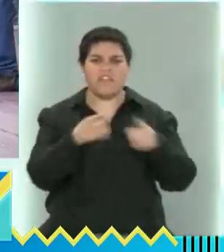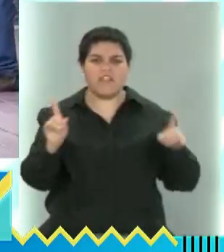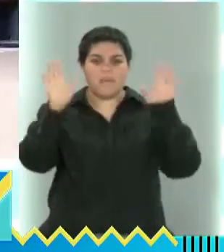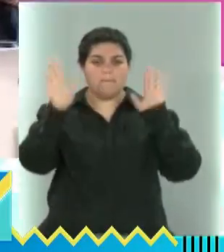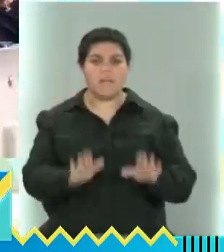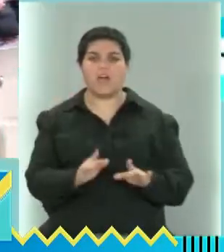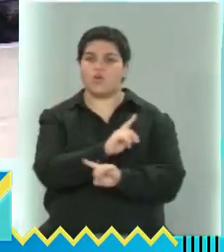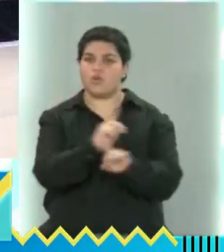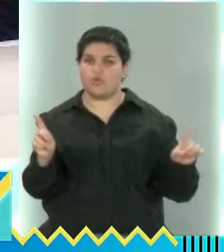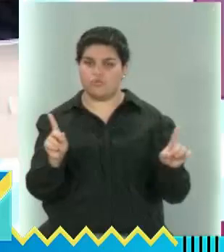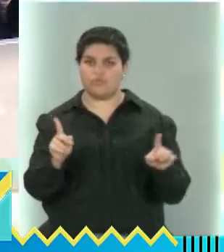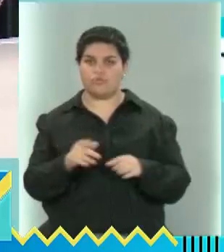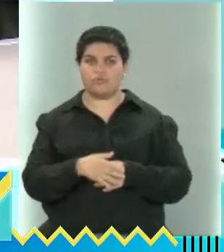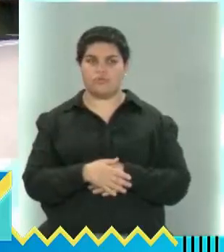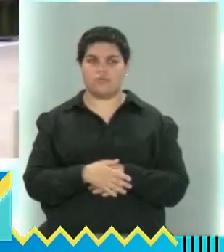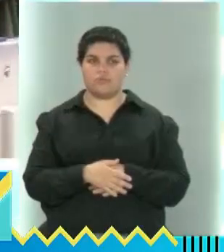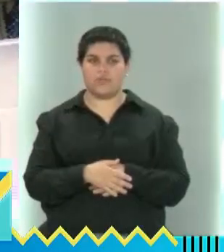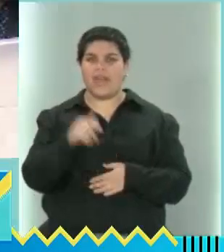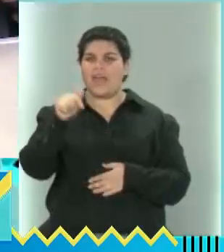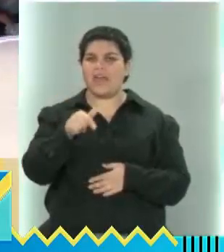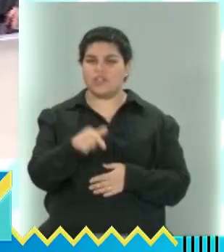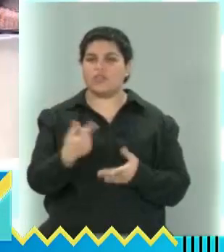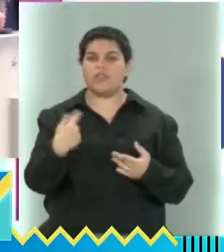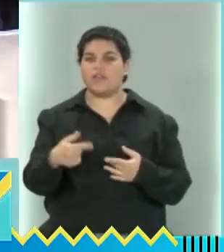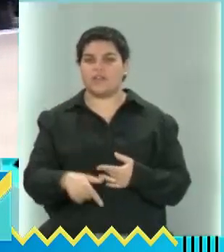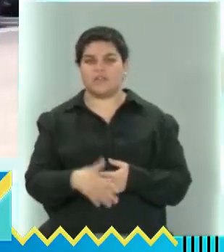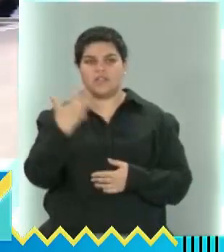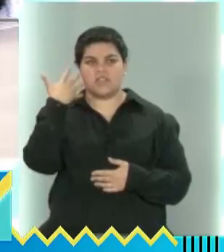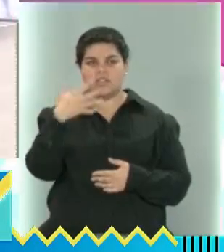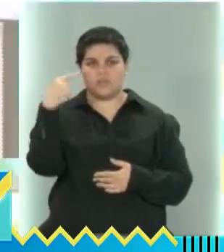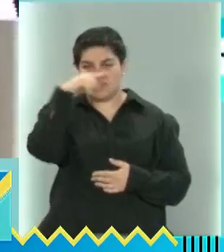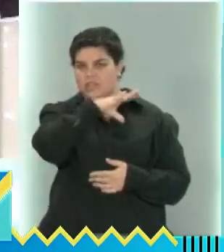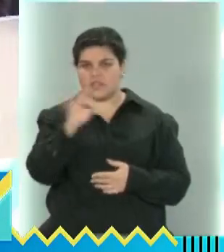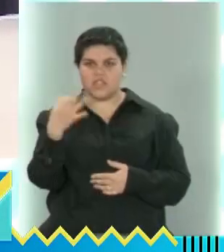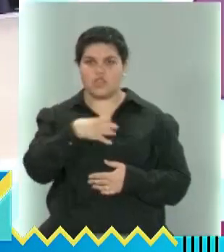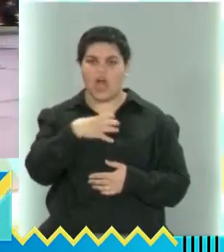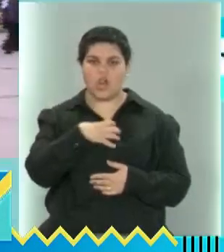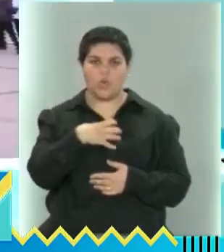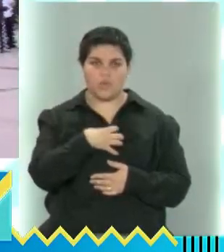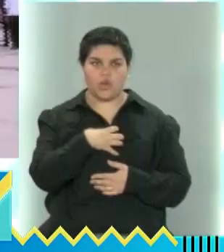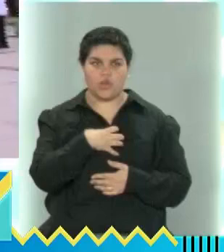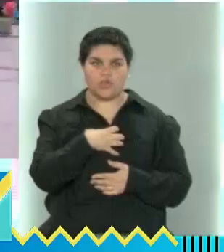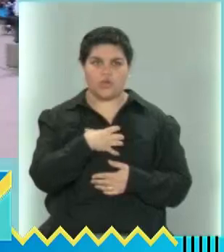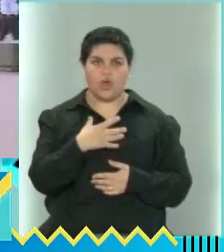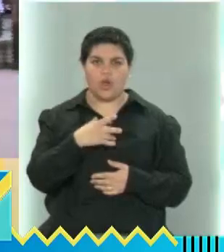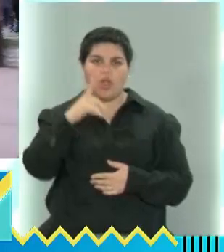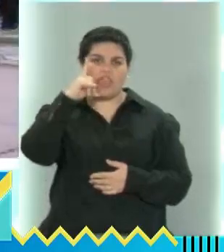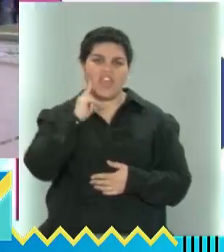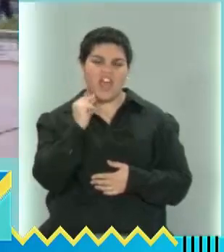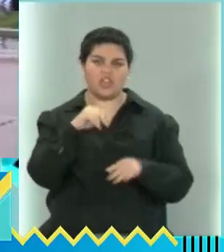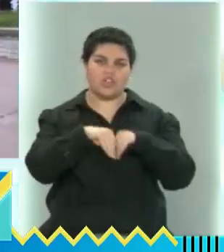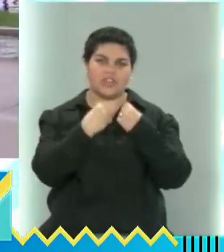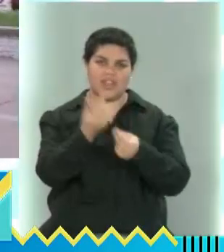tener que caer justamente en esto, en dejar a 5.700 chicos en 33 días,